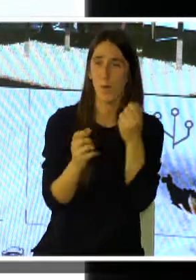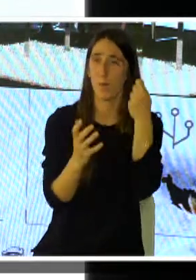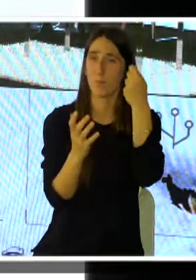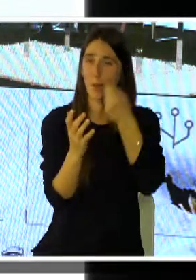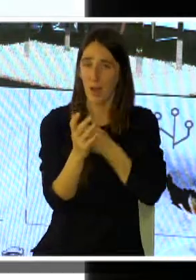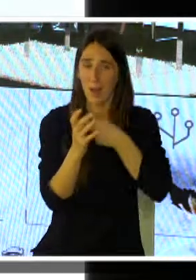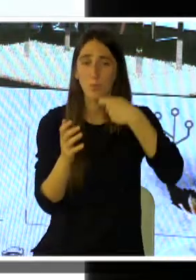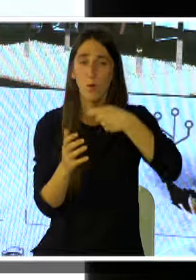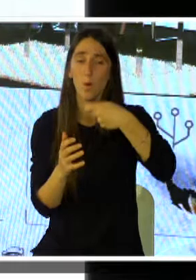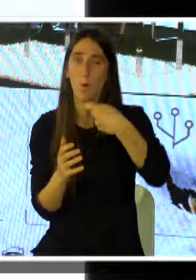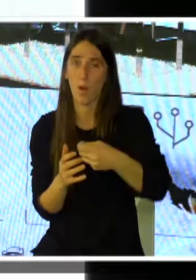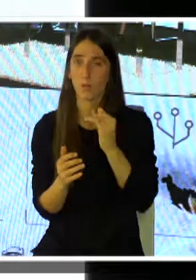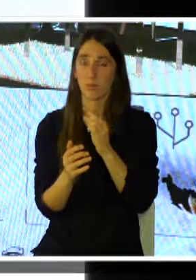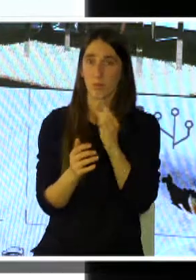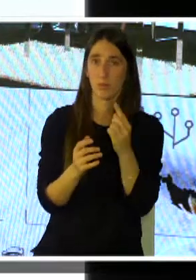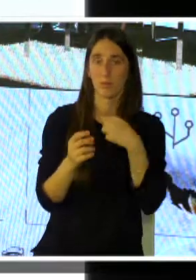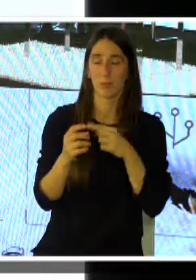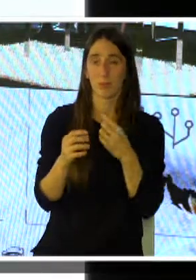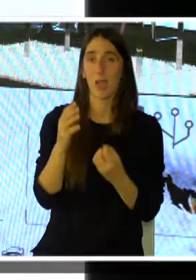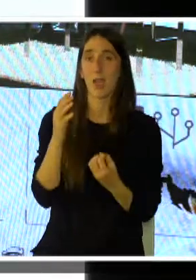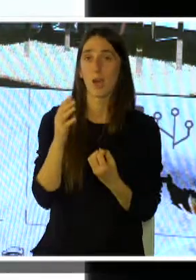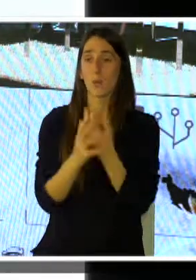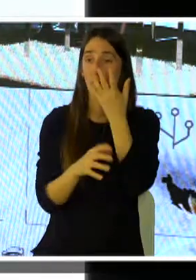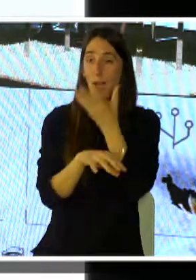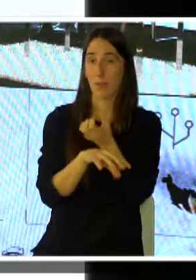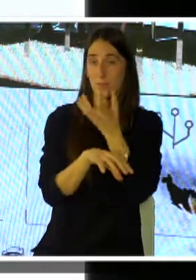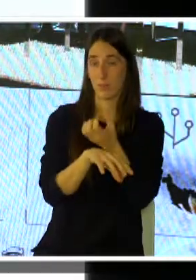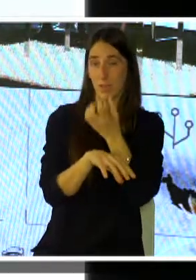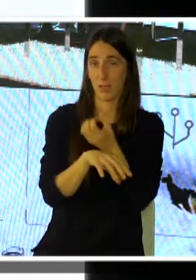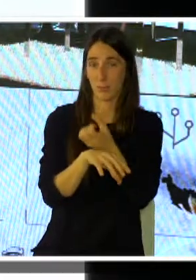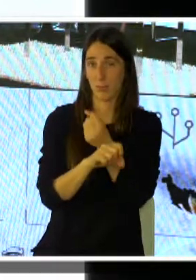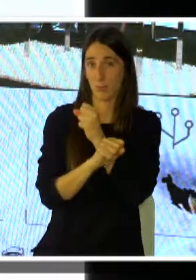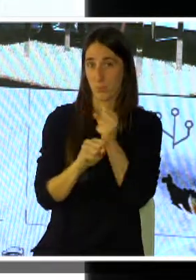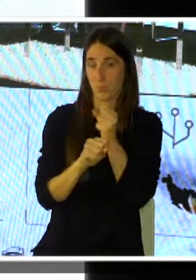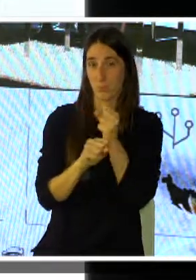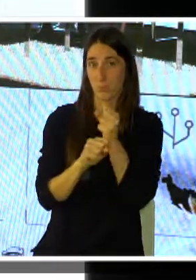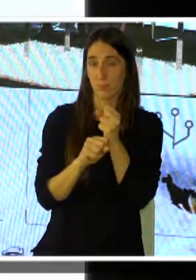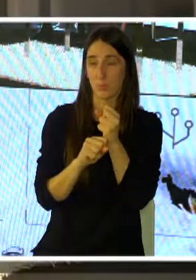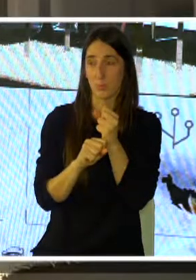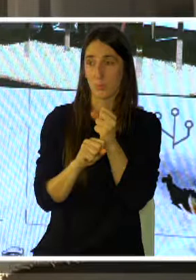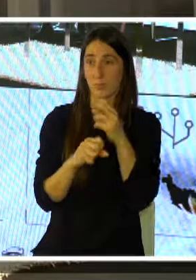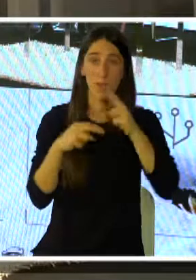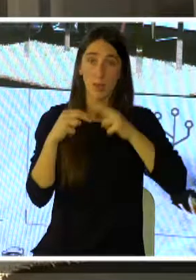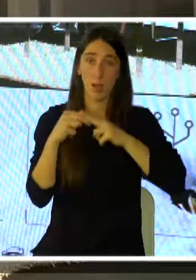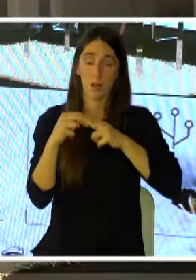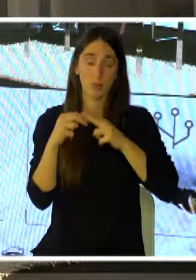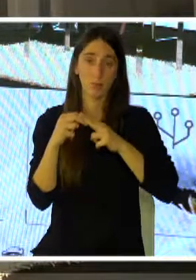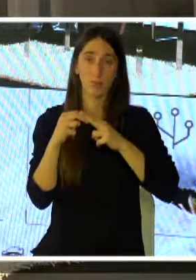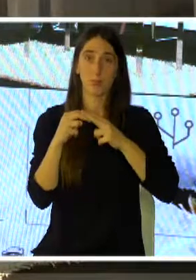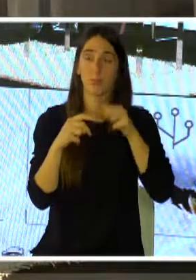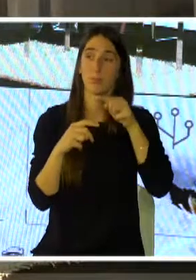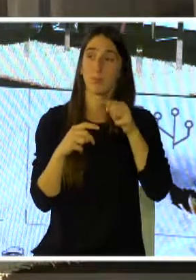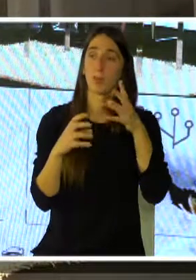la cuota? Bueno, entonces se generó una aplicación que está disponible desde Internet, y